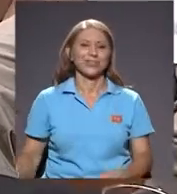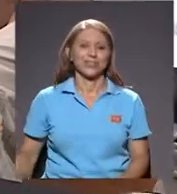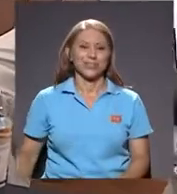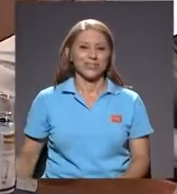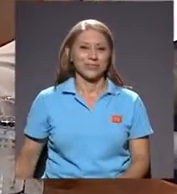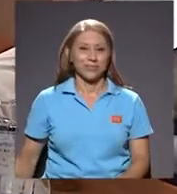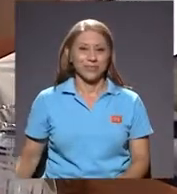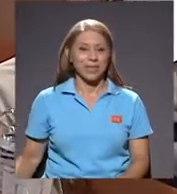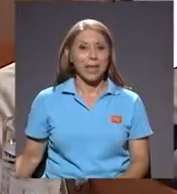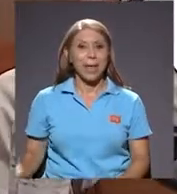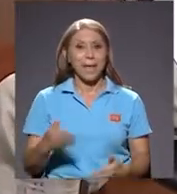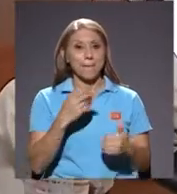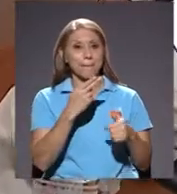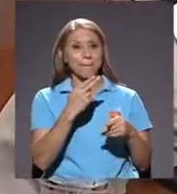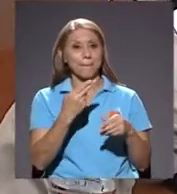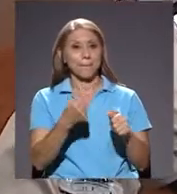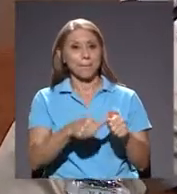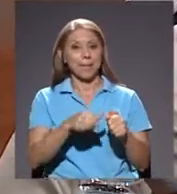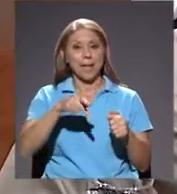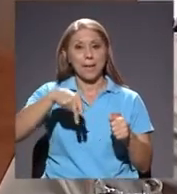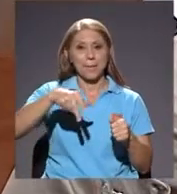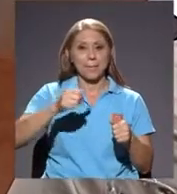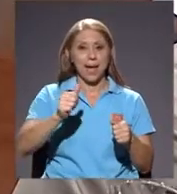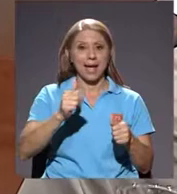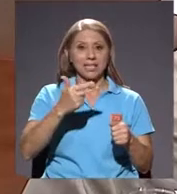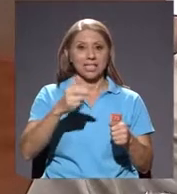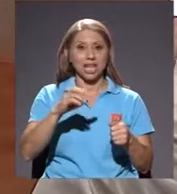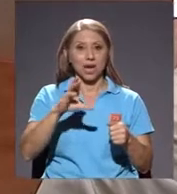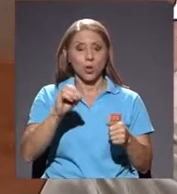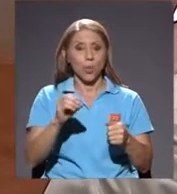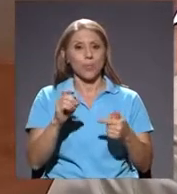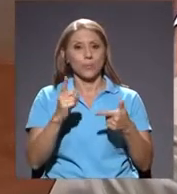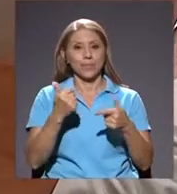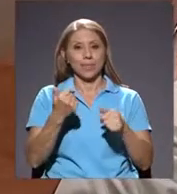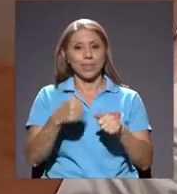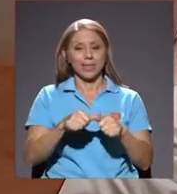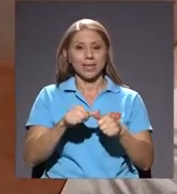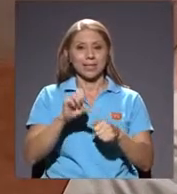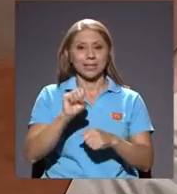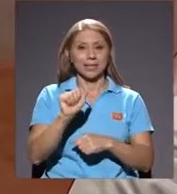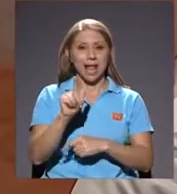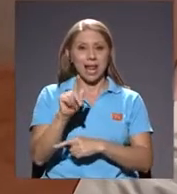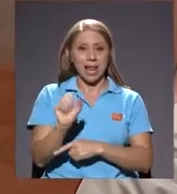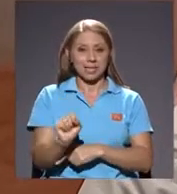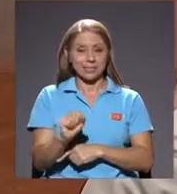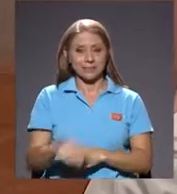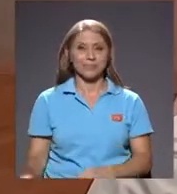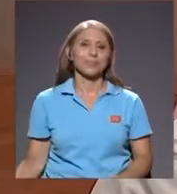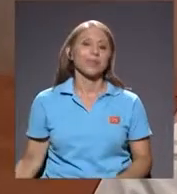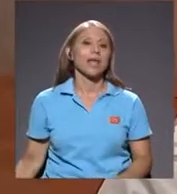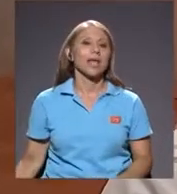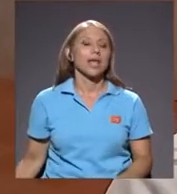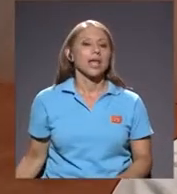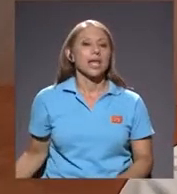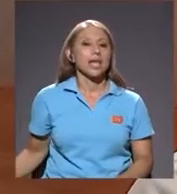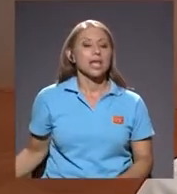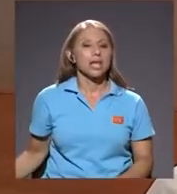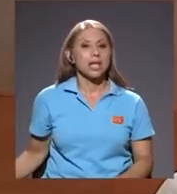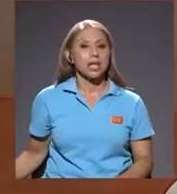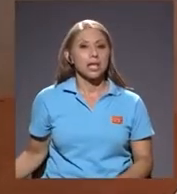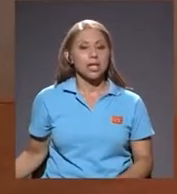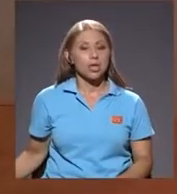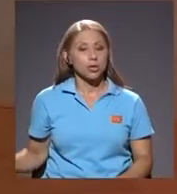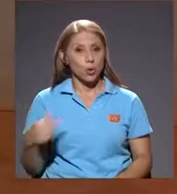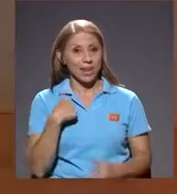pacheco y salas y le iba a solicitar todo este francisco que nos